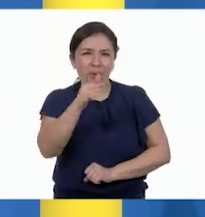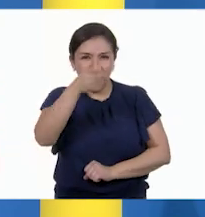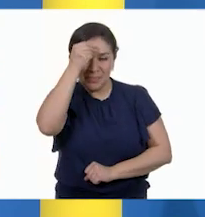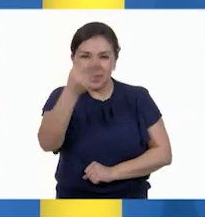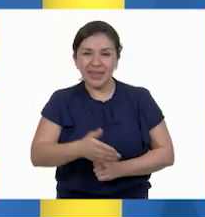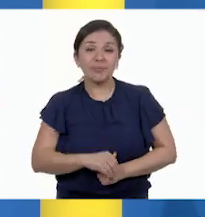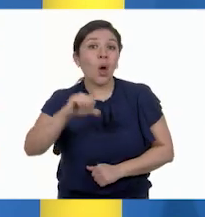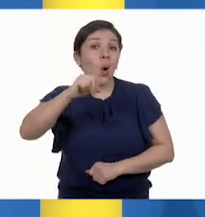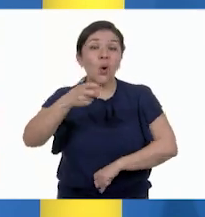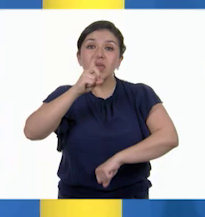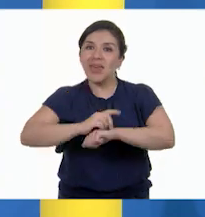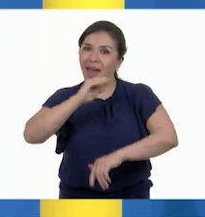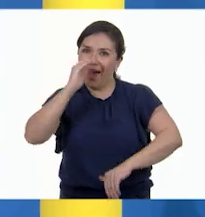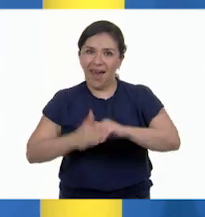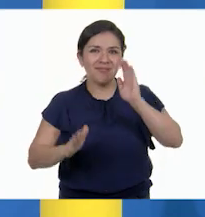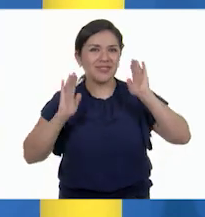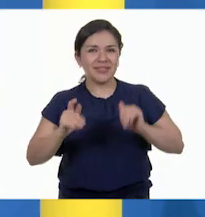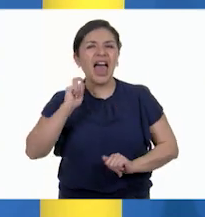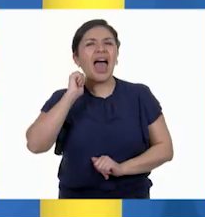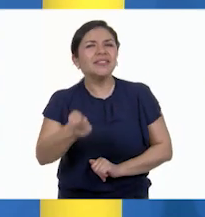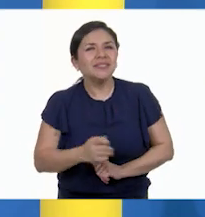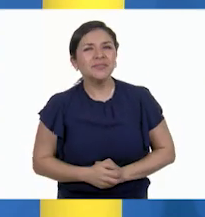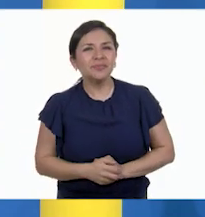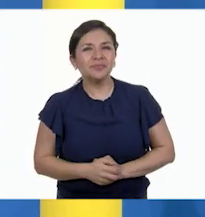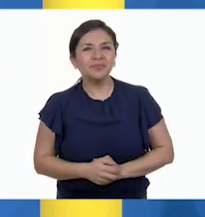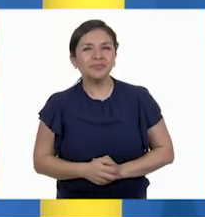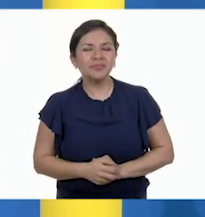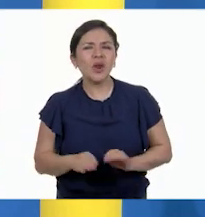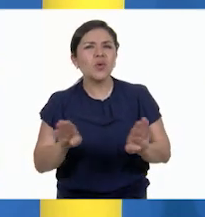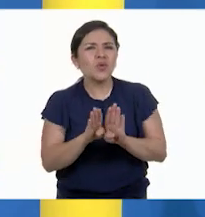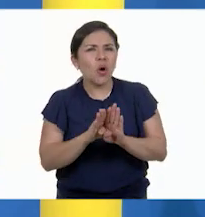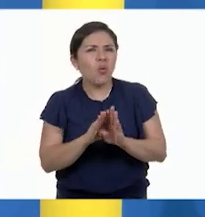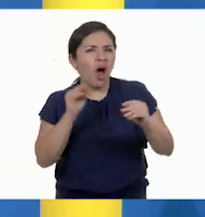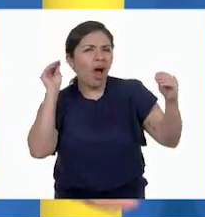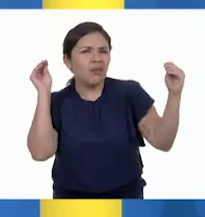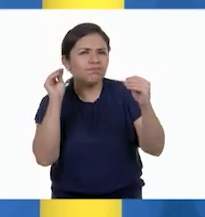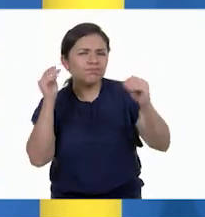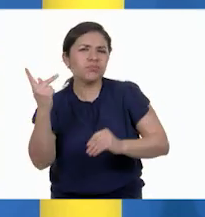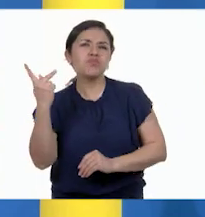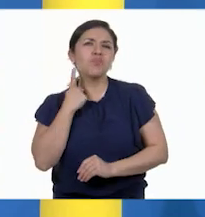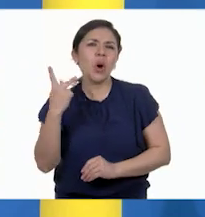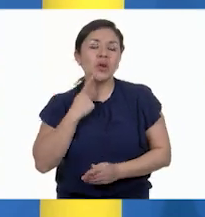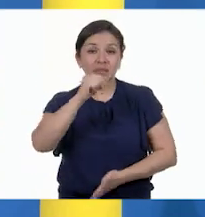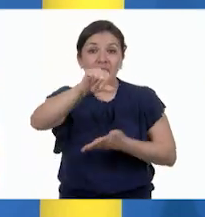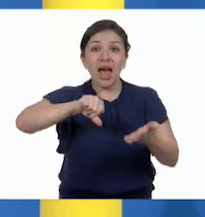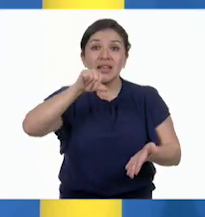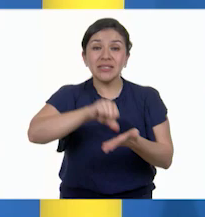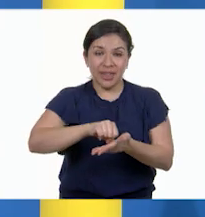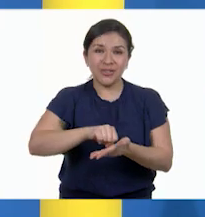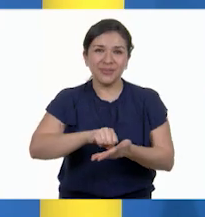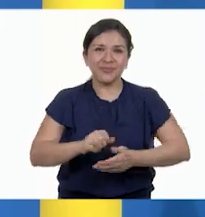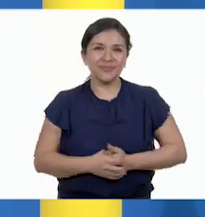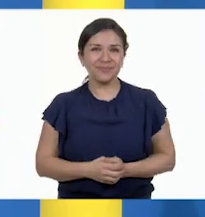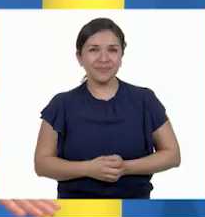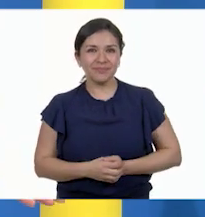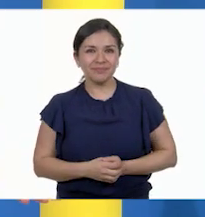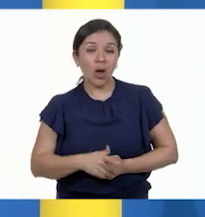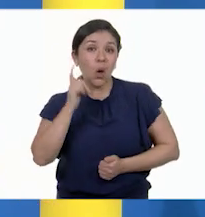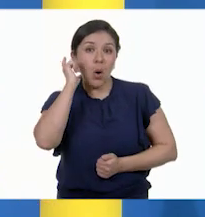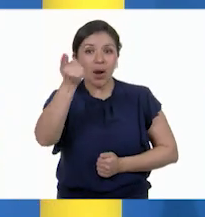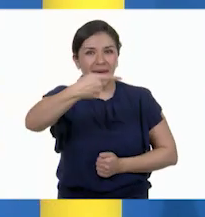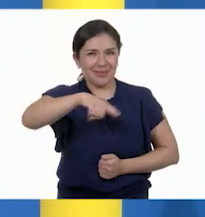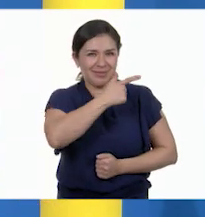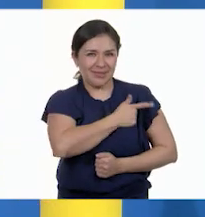materna. Por hoy hemos terminado con conciliación, política y centralización del poder. Espero lo